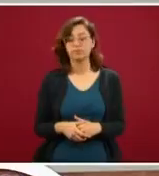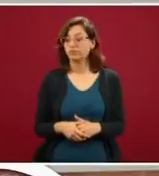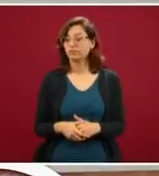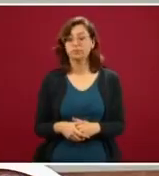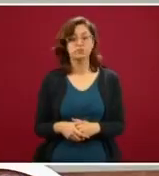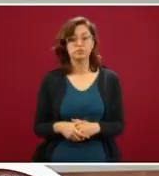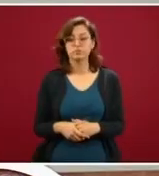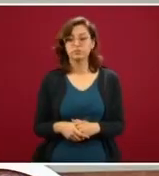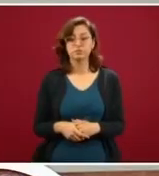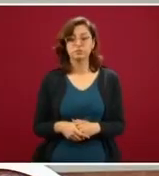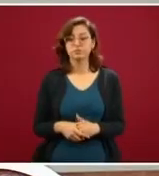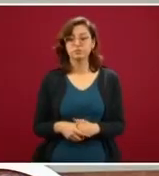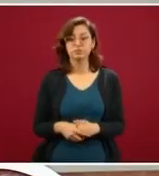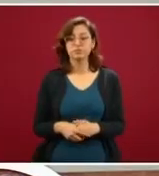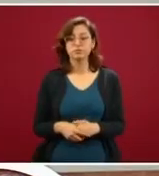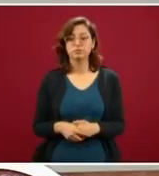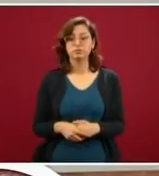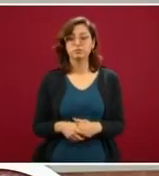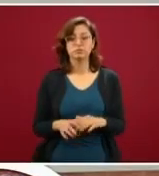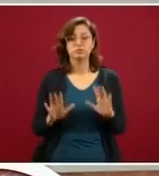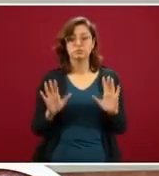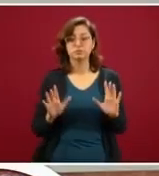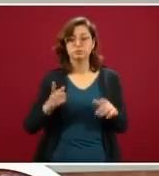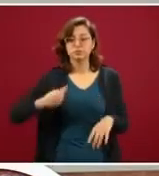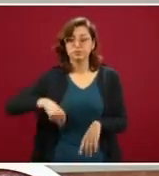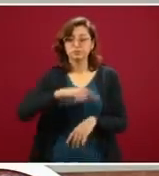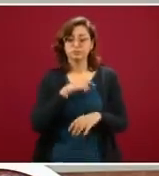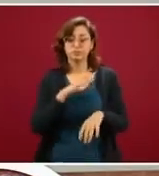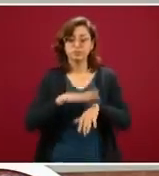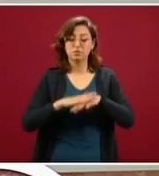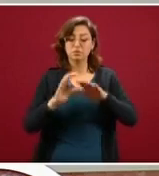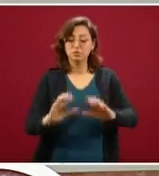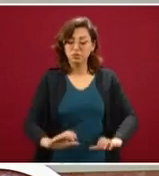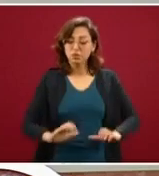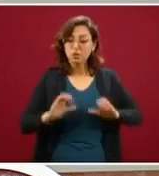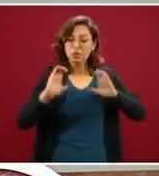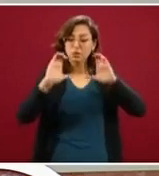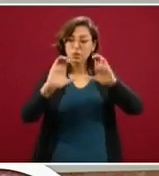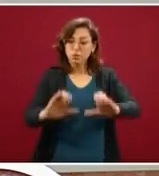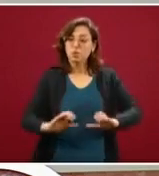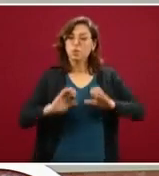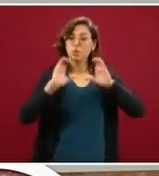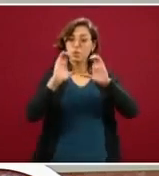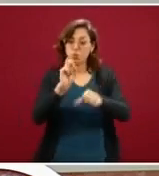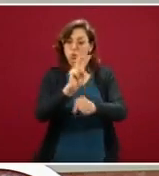No, eso lo tenemos que cuidar. Tiene que haber